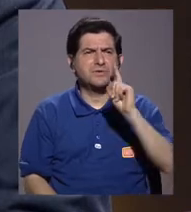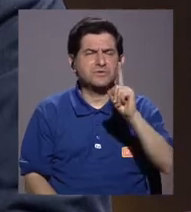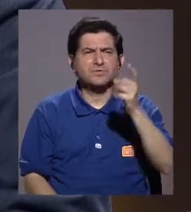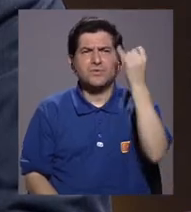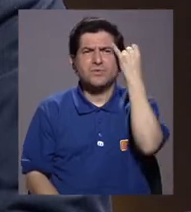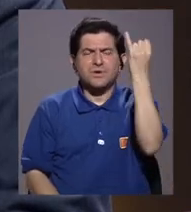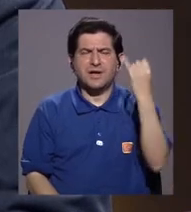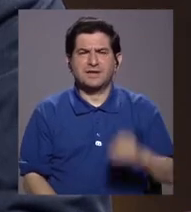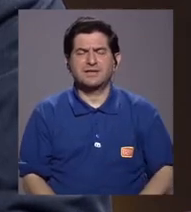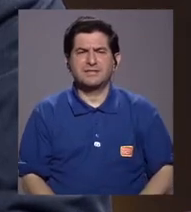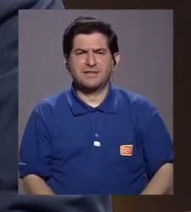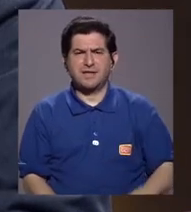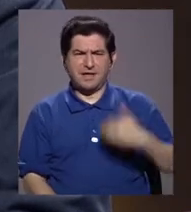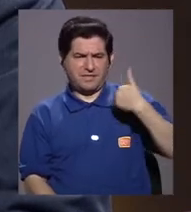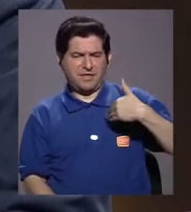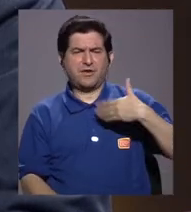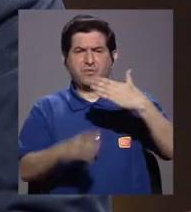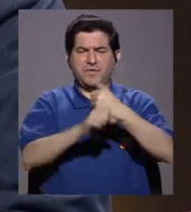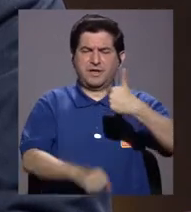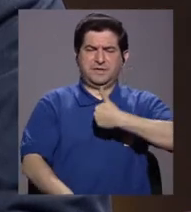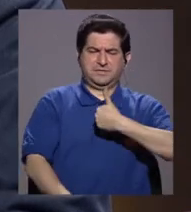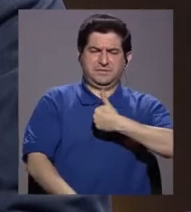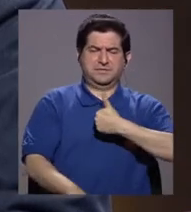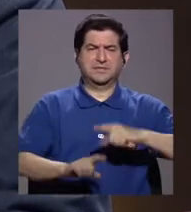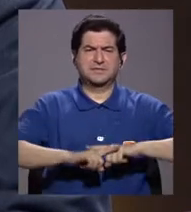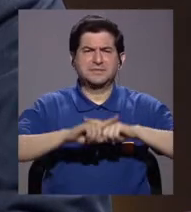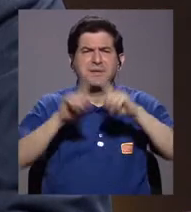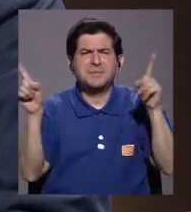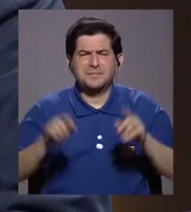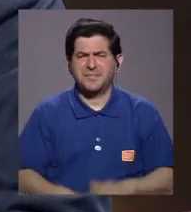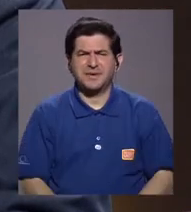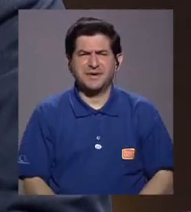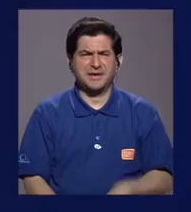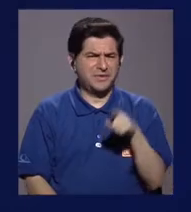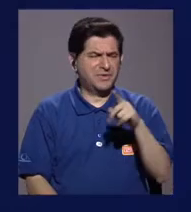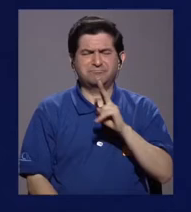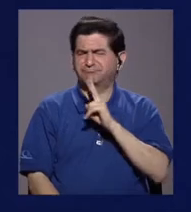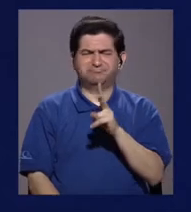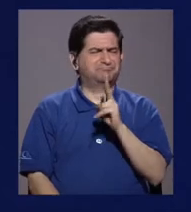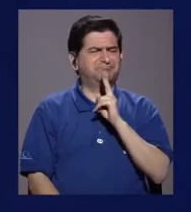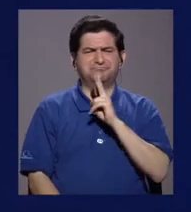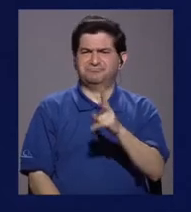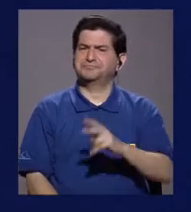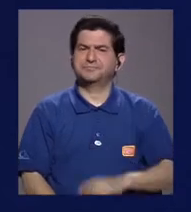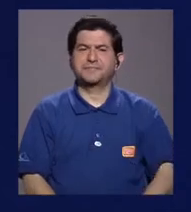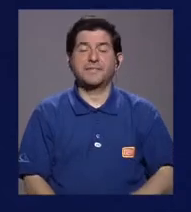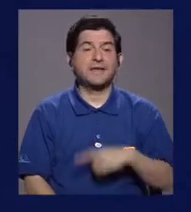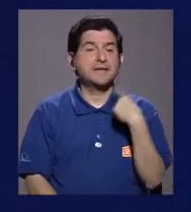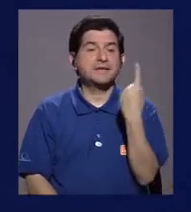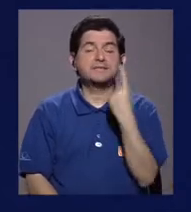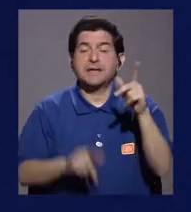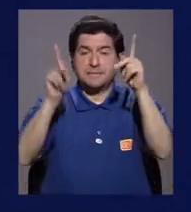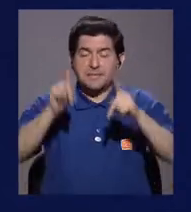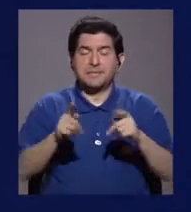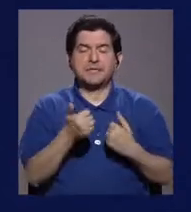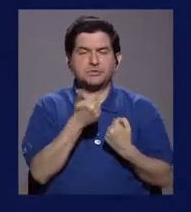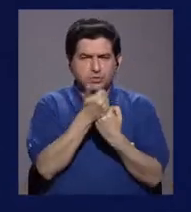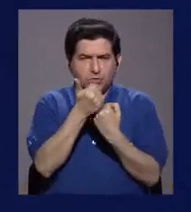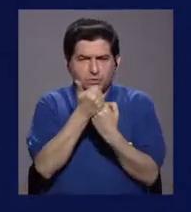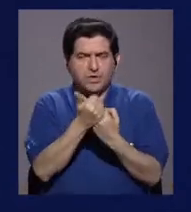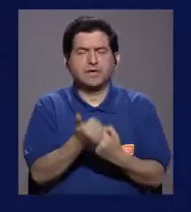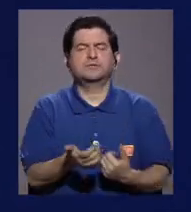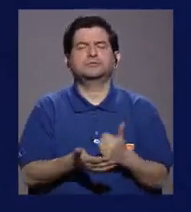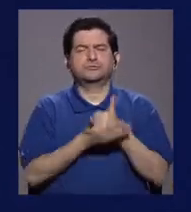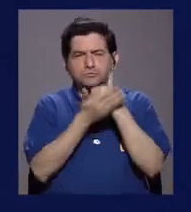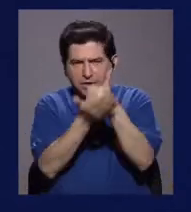de el hombre que se ha hecho el mismo eso no es cierto siempre hay